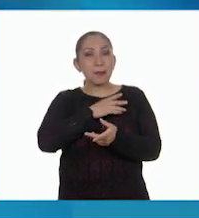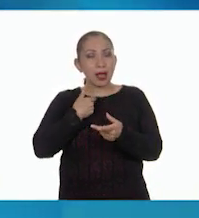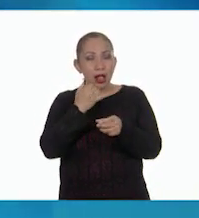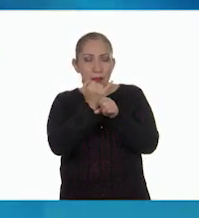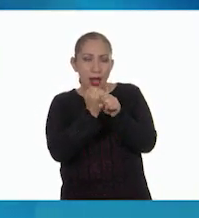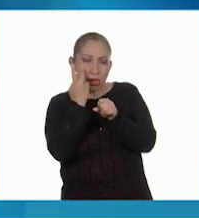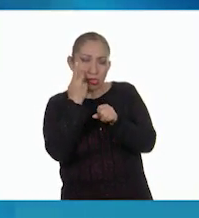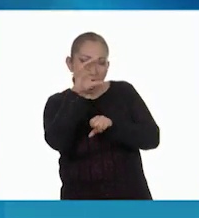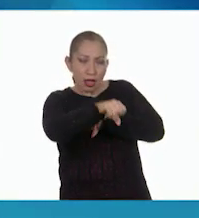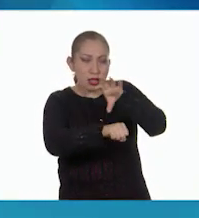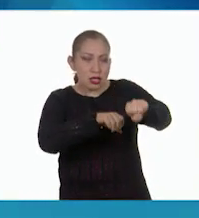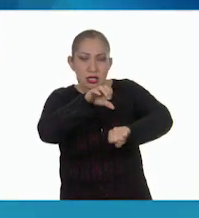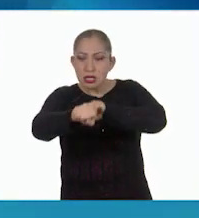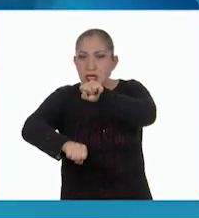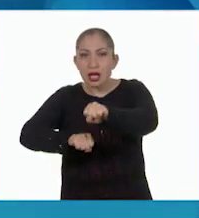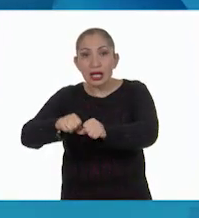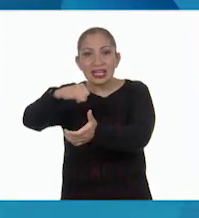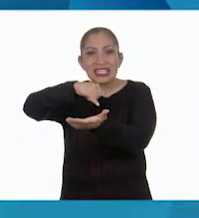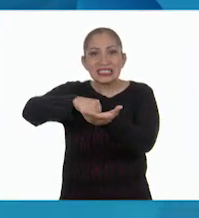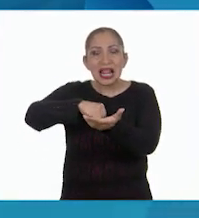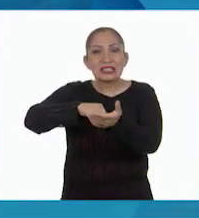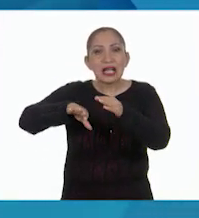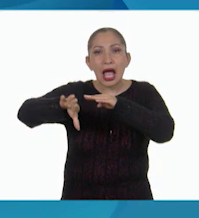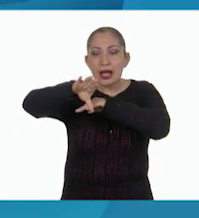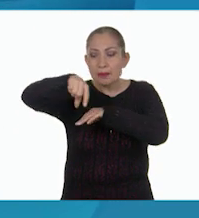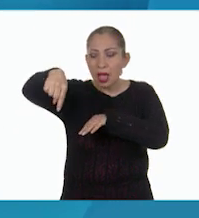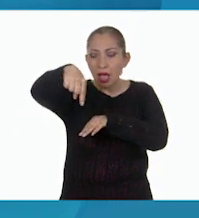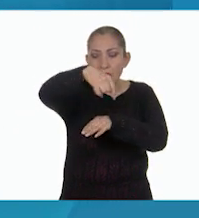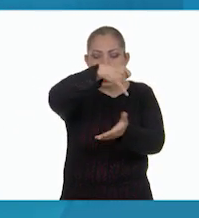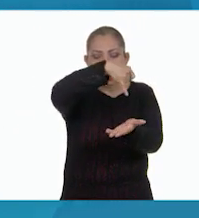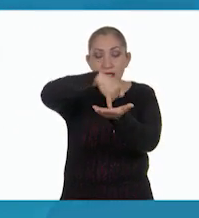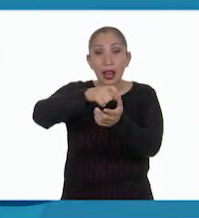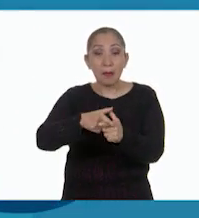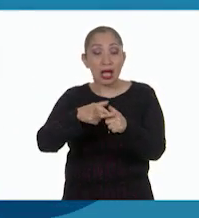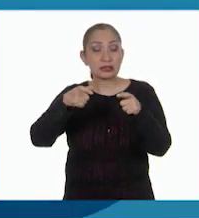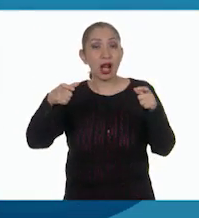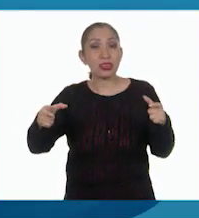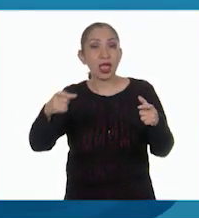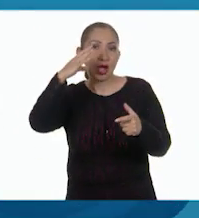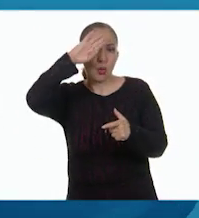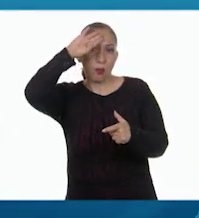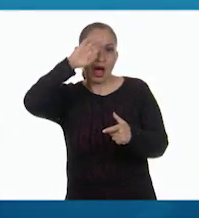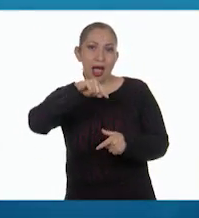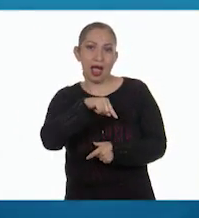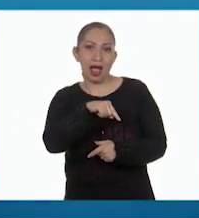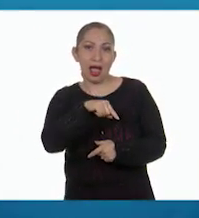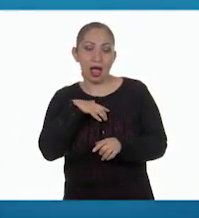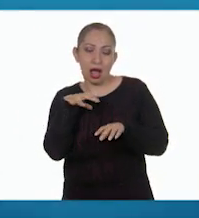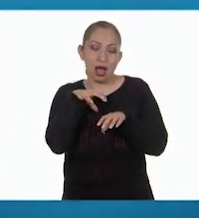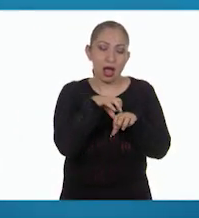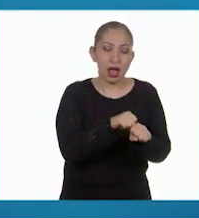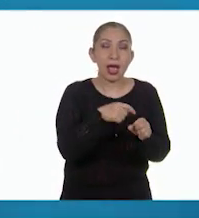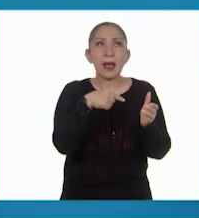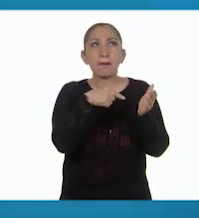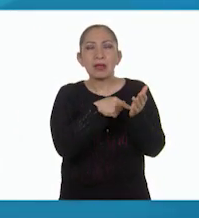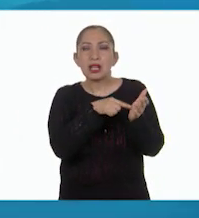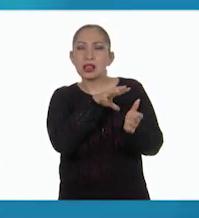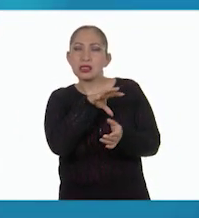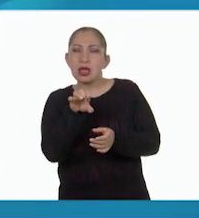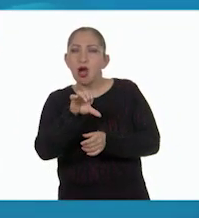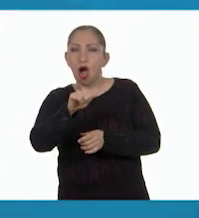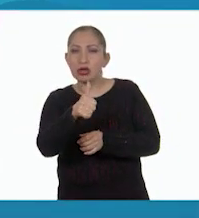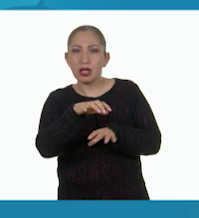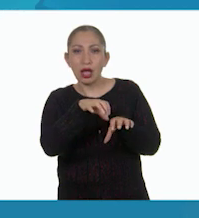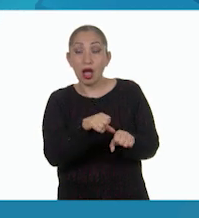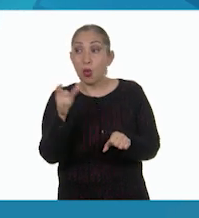explorar y conquistar el resto de las islas del Caribe. Entre ellas, la más grande es la isla de Cuba, que fue conquistada en el año de